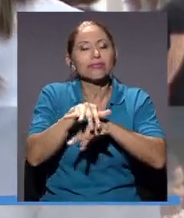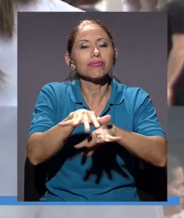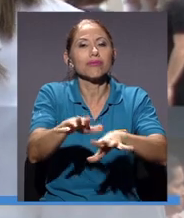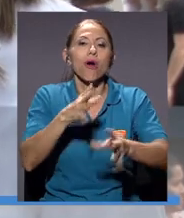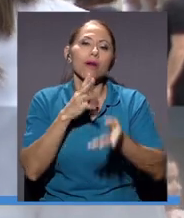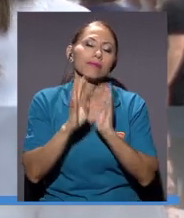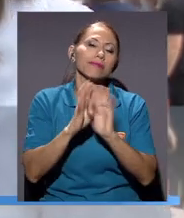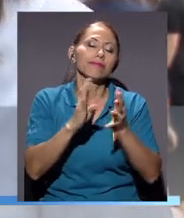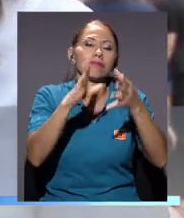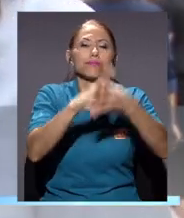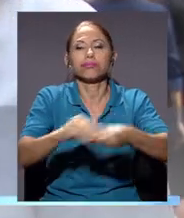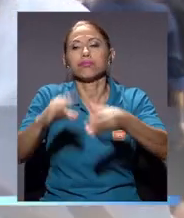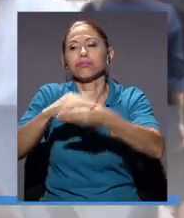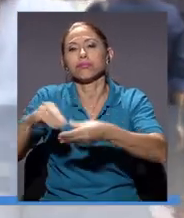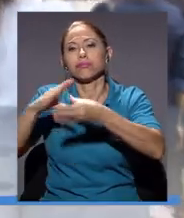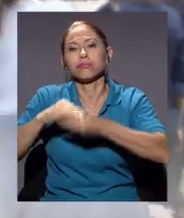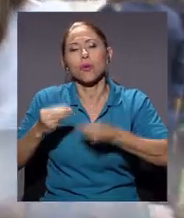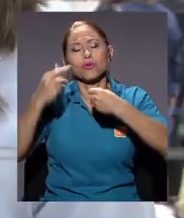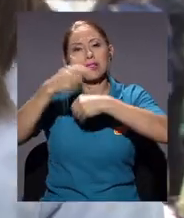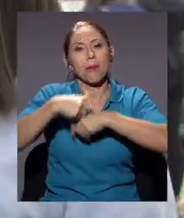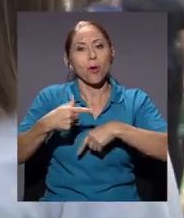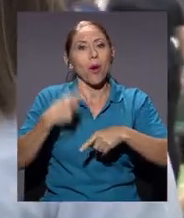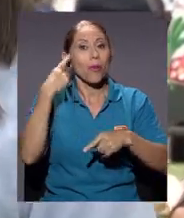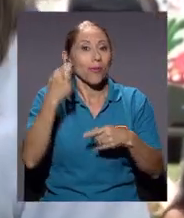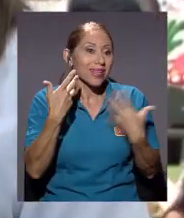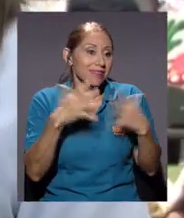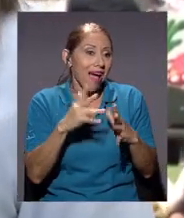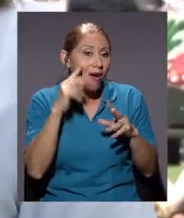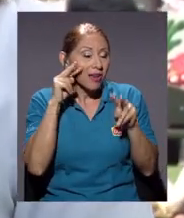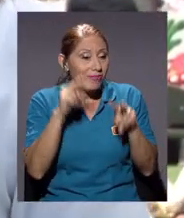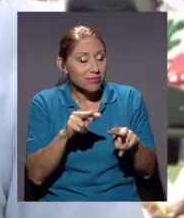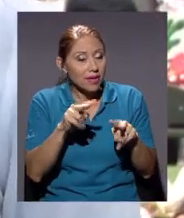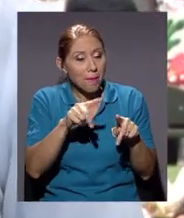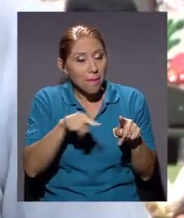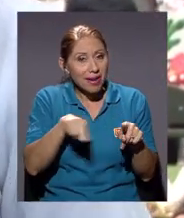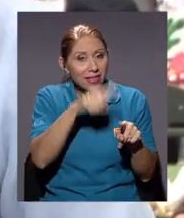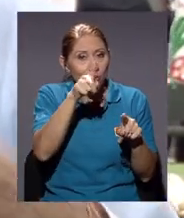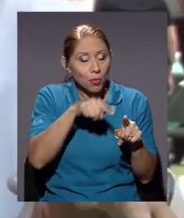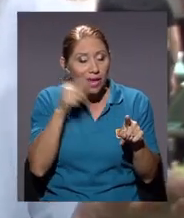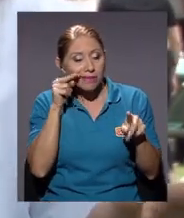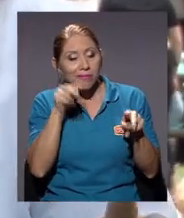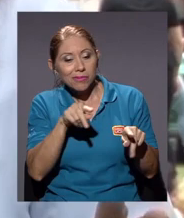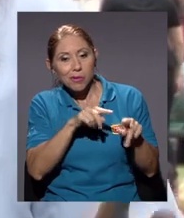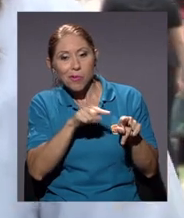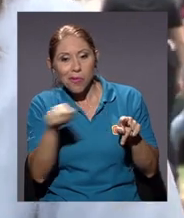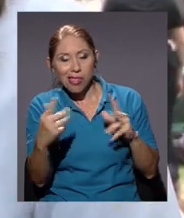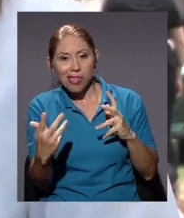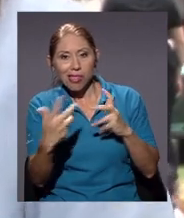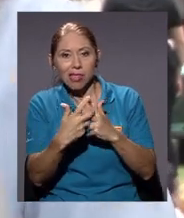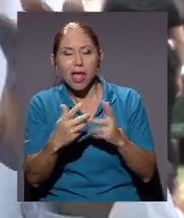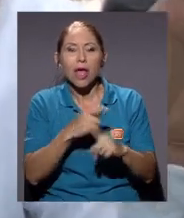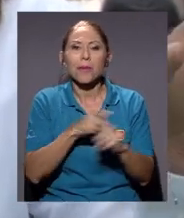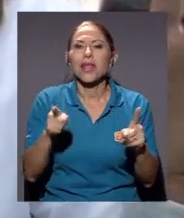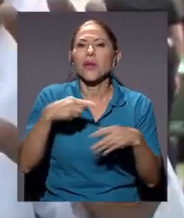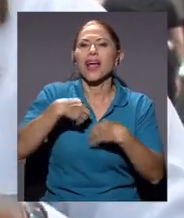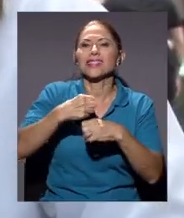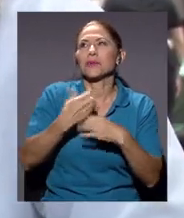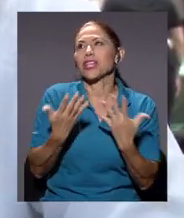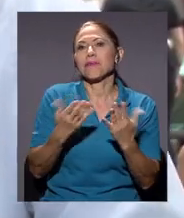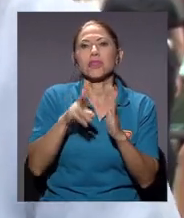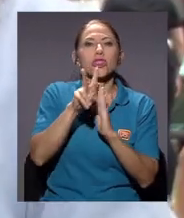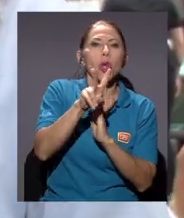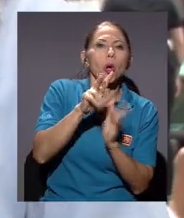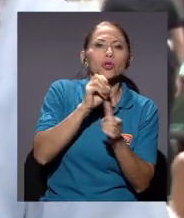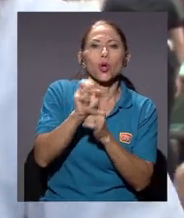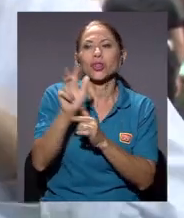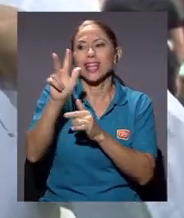perdido mucho tiempo, porque ahora lo que se leen son partituras y todo esto. Entonces lo que hacemos es, qué sé yo, 2, 3